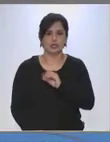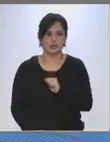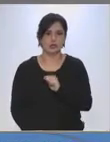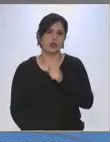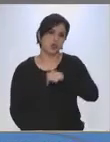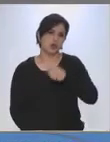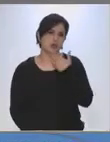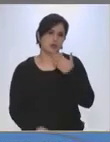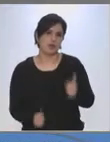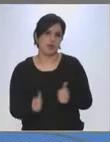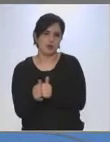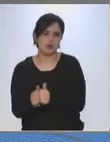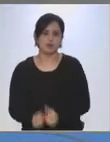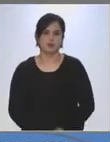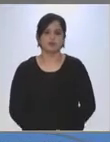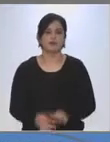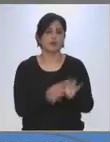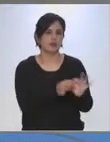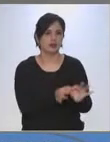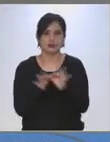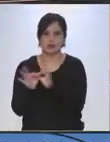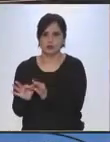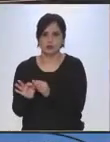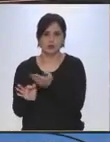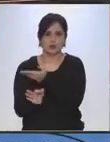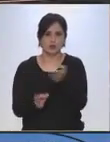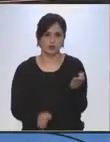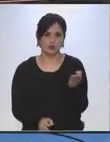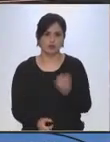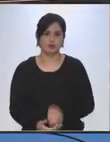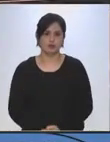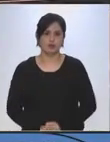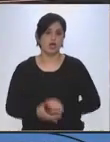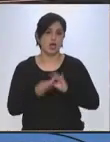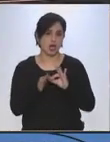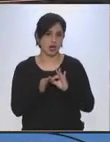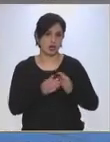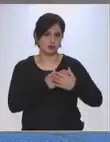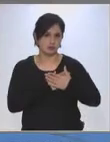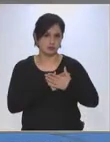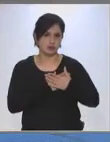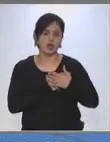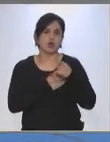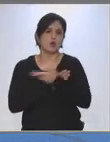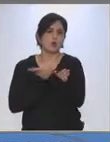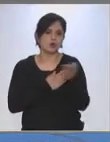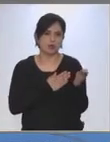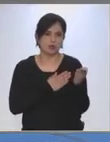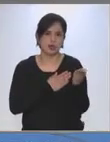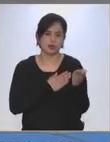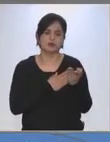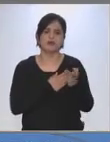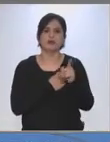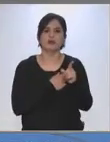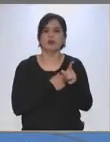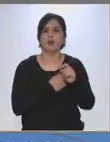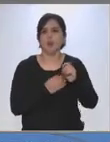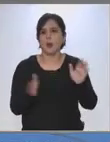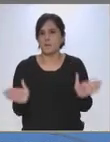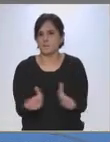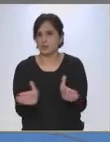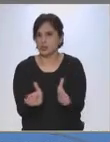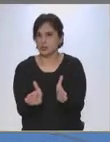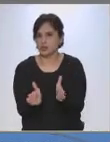también están acá gracias a ustedes gracias sinceras porque ustedes son los que han impulsado